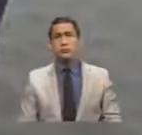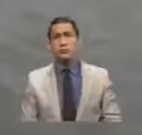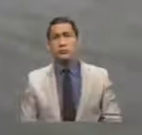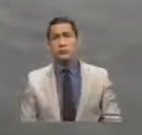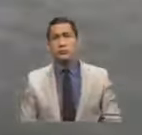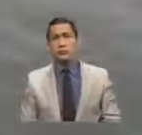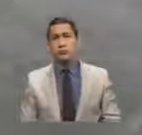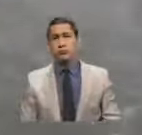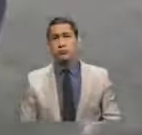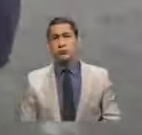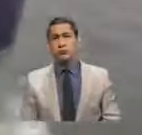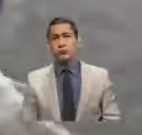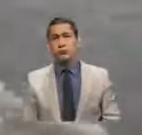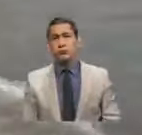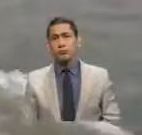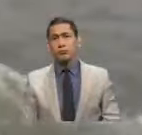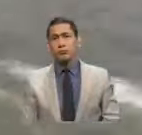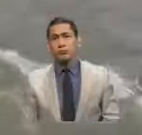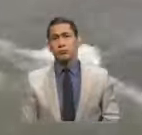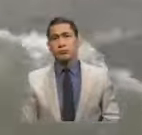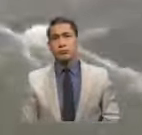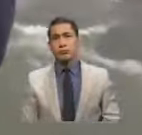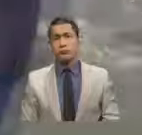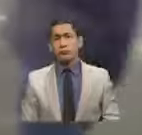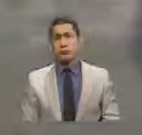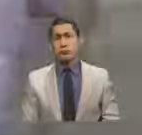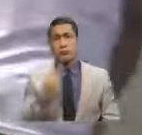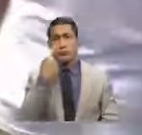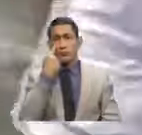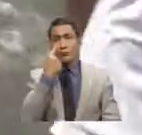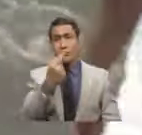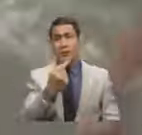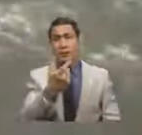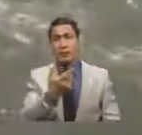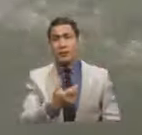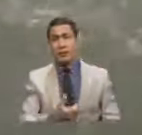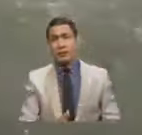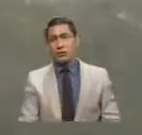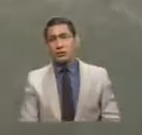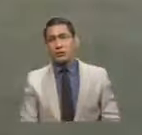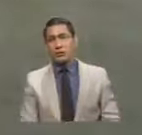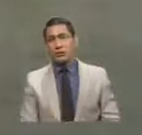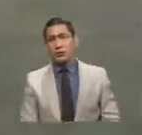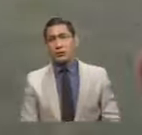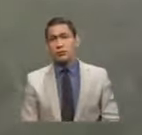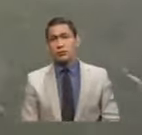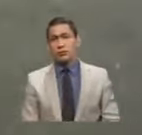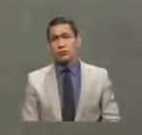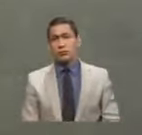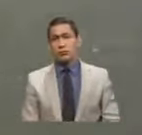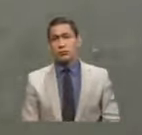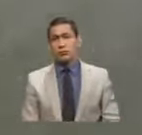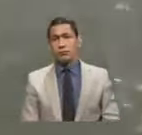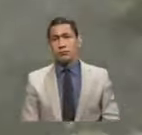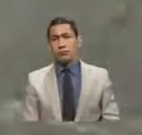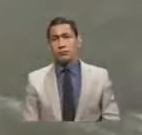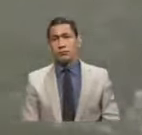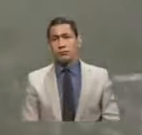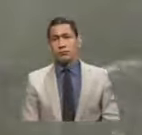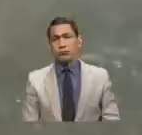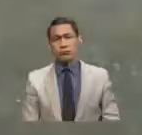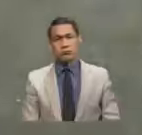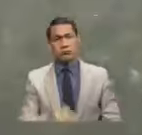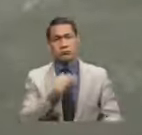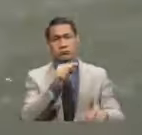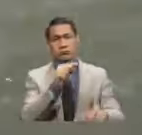placa va hasta allá. Sí, uno se tira. La corriente. Mira, José, uno se tira. Ve. Basta, basta que sea Pepito, ¿sí me entiendes? El man es Pepito, el man. Que no